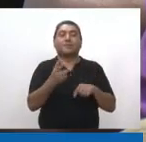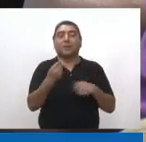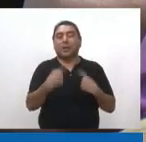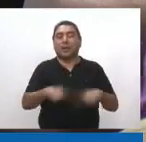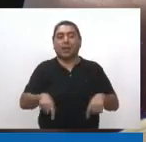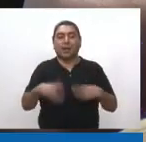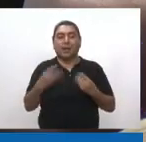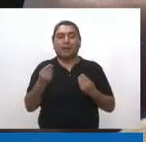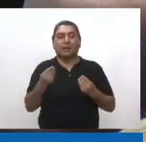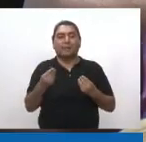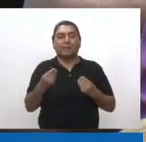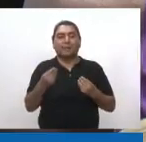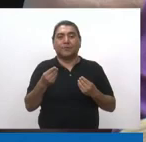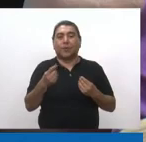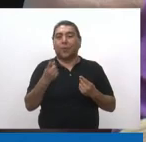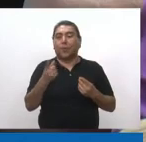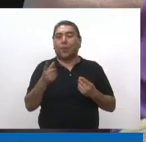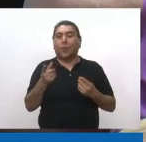cuando